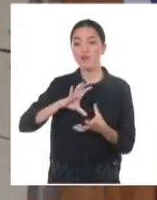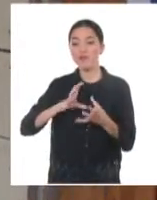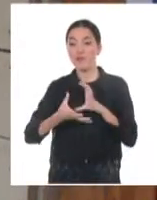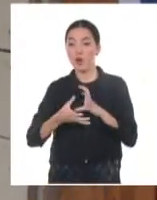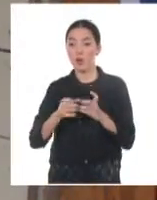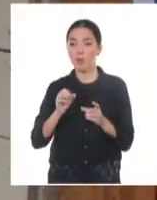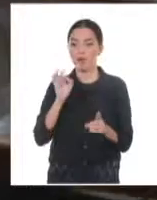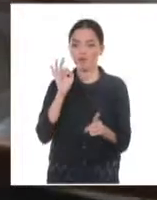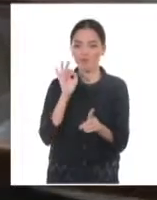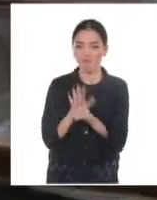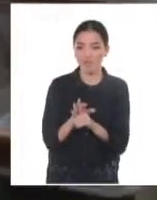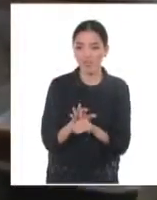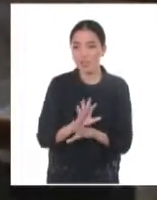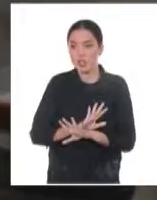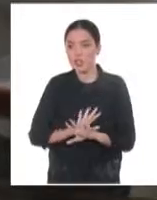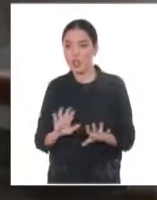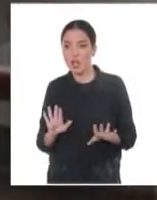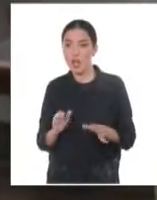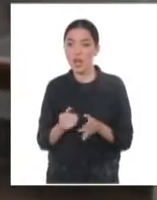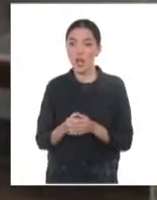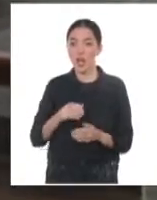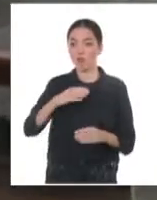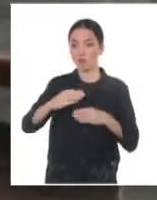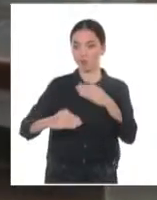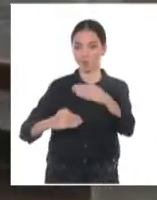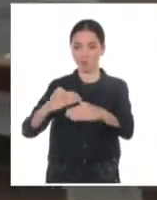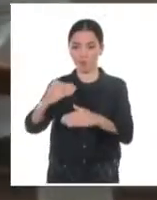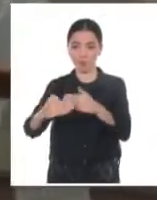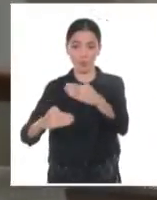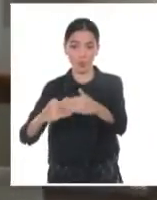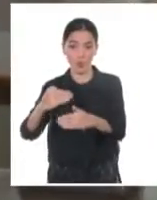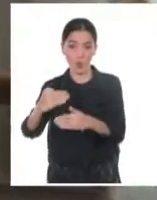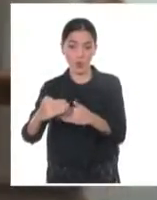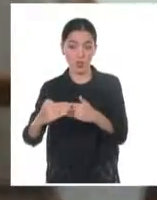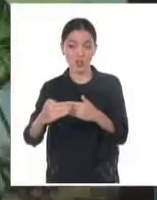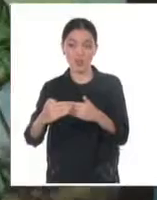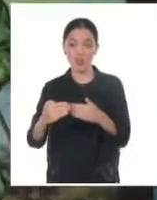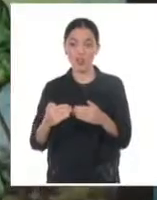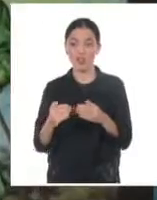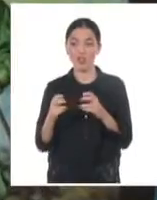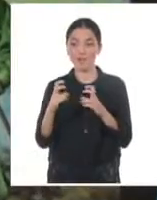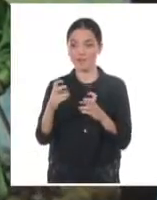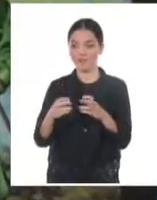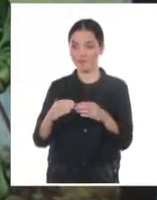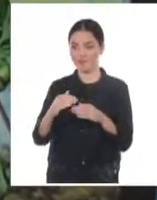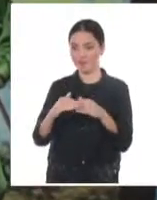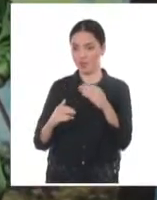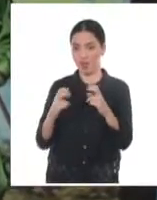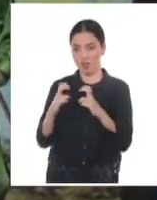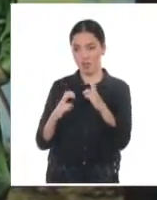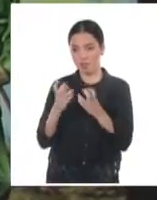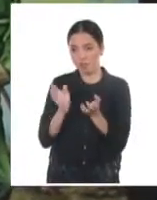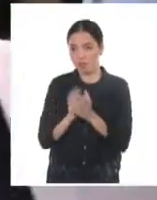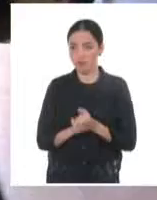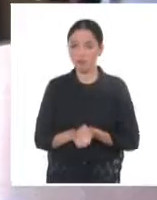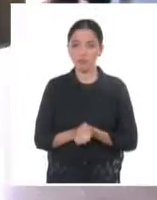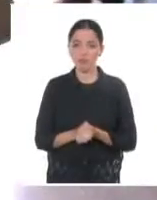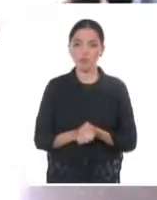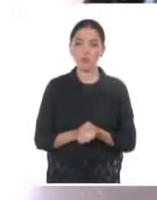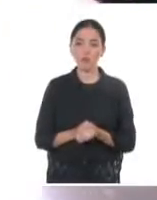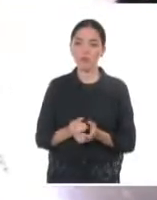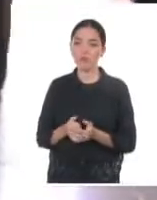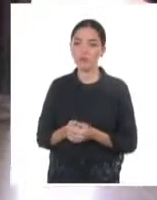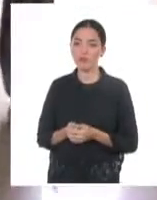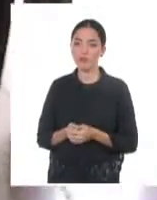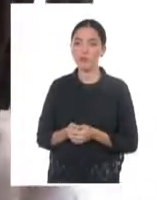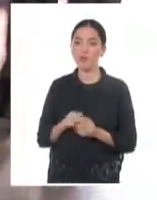proceso asambleario hacia el 10º Congreso. En el Museo 11 de Abril, la casa de Salustiano Leiva, testigo de la estancia de José Martí